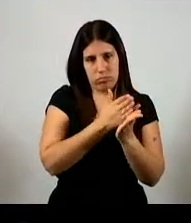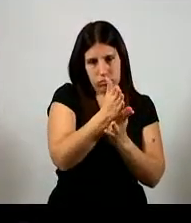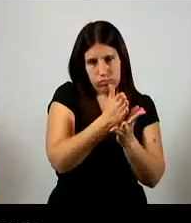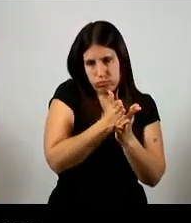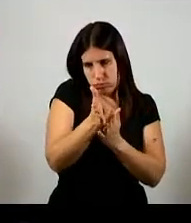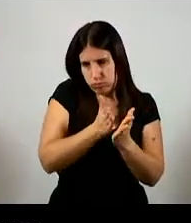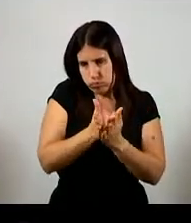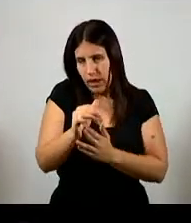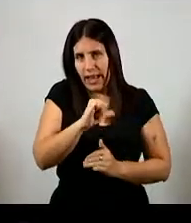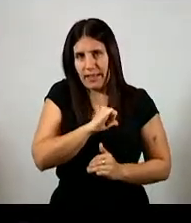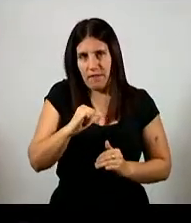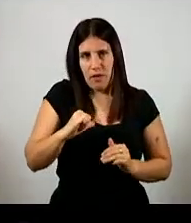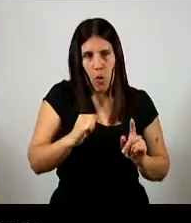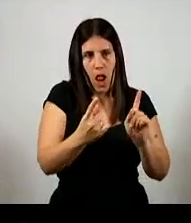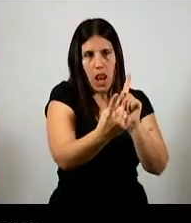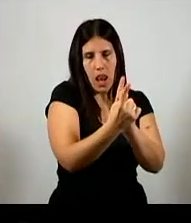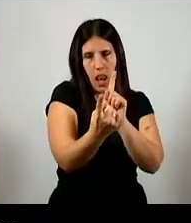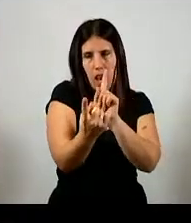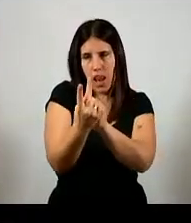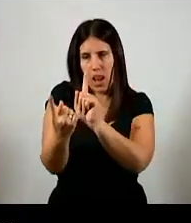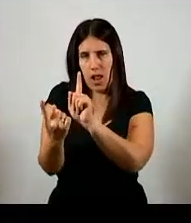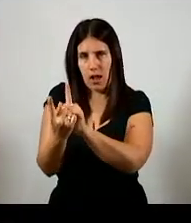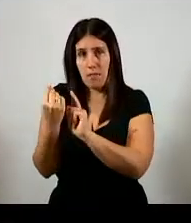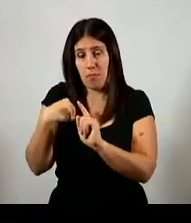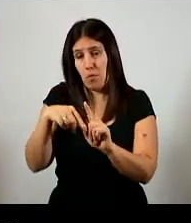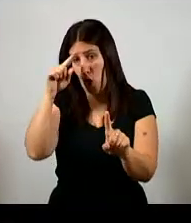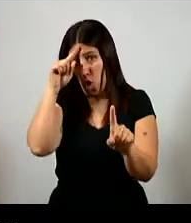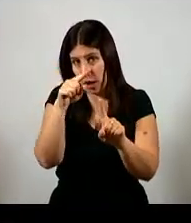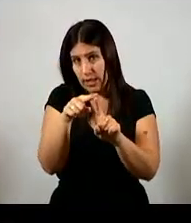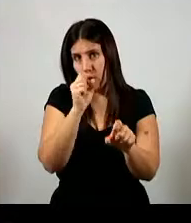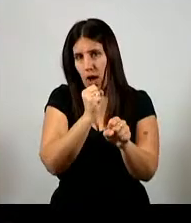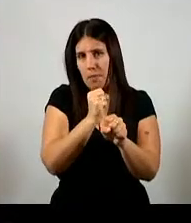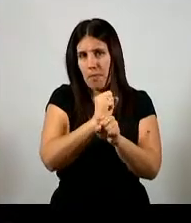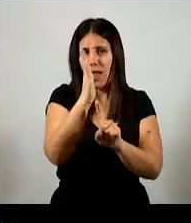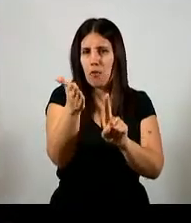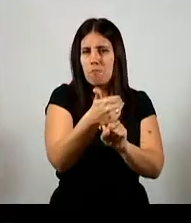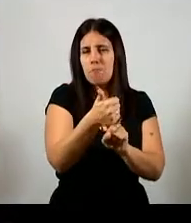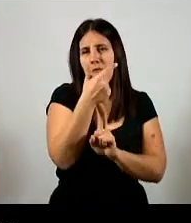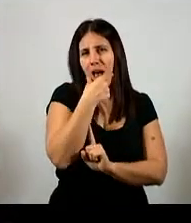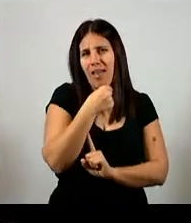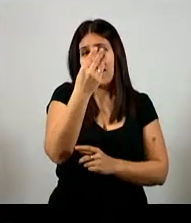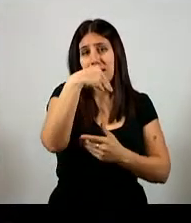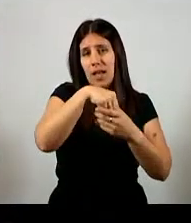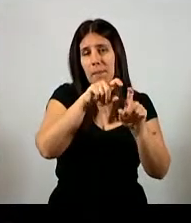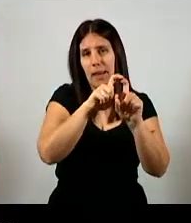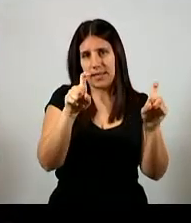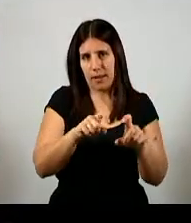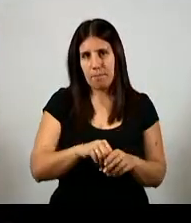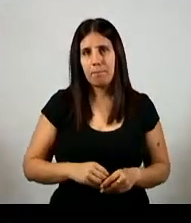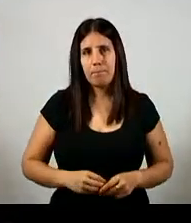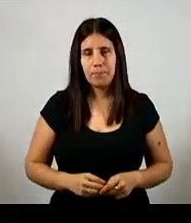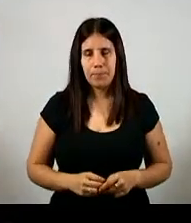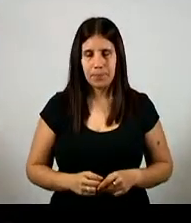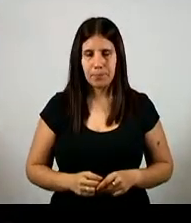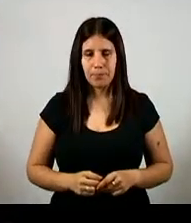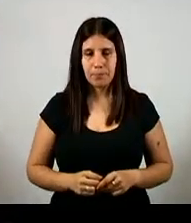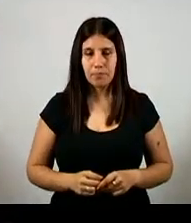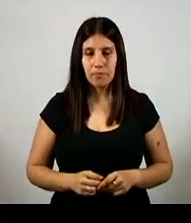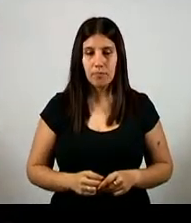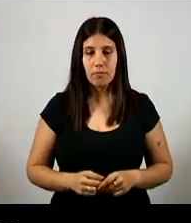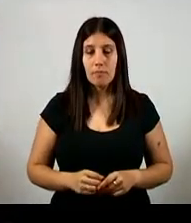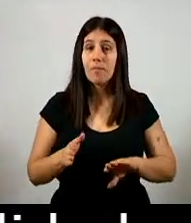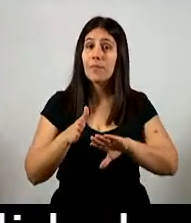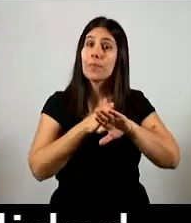individualizados que incluyan actuaciones destinadas a la mejor empleabilidad en las empresas. Dentro de los asuntos